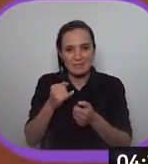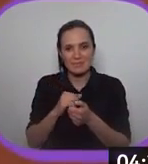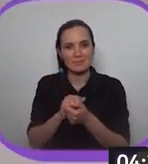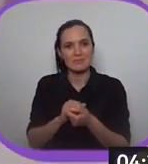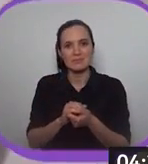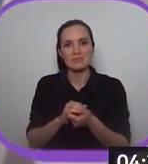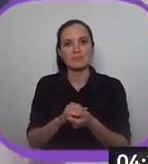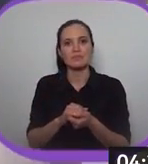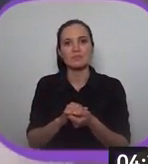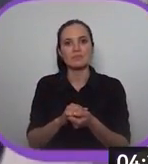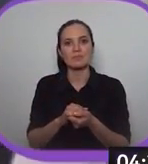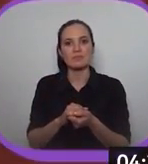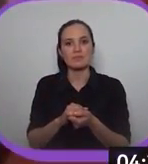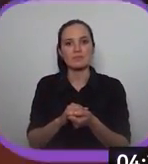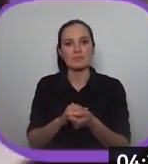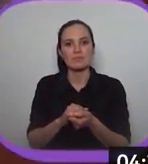¡Sí!